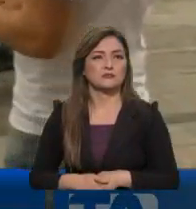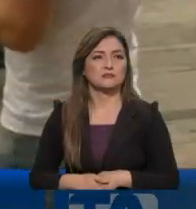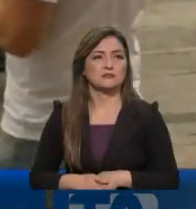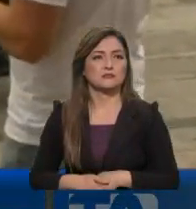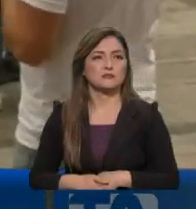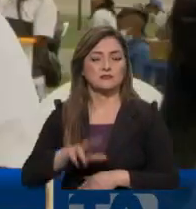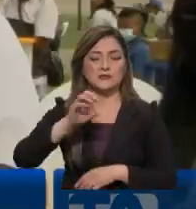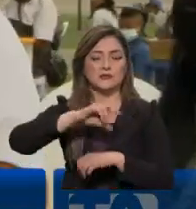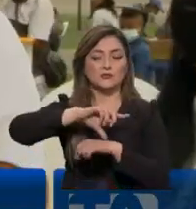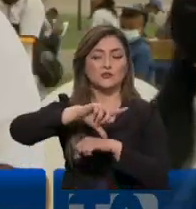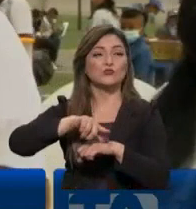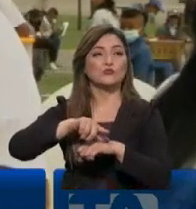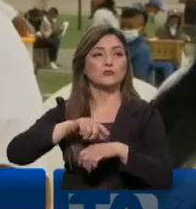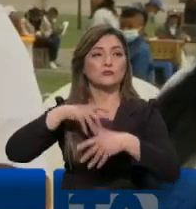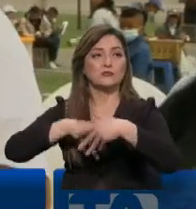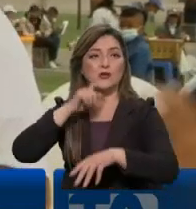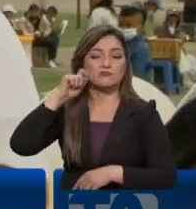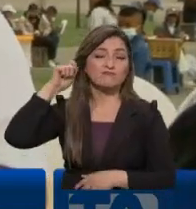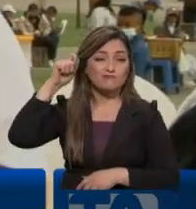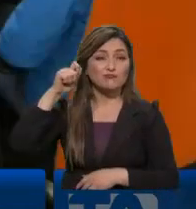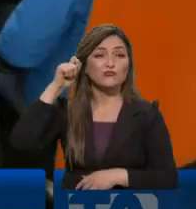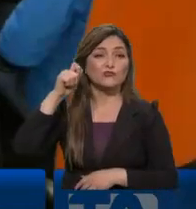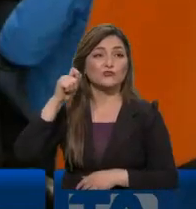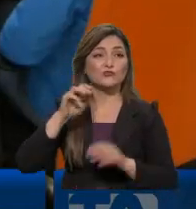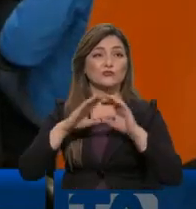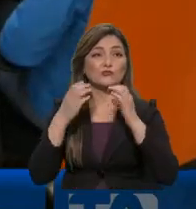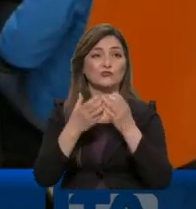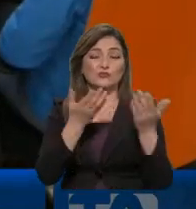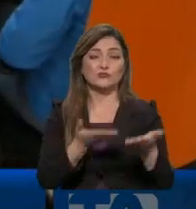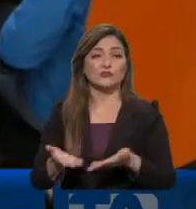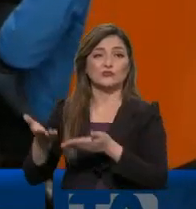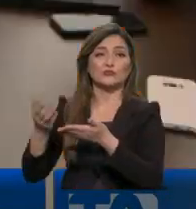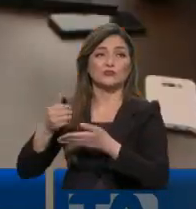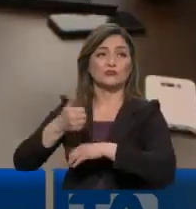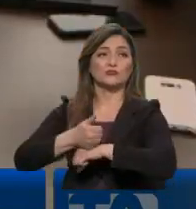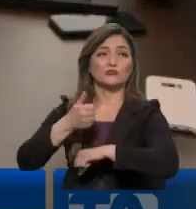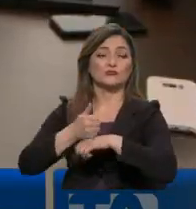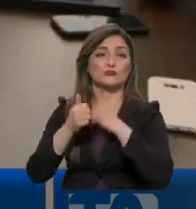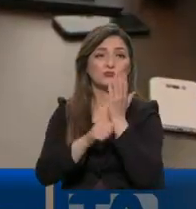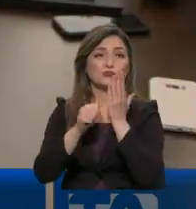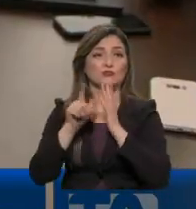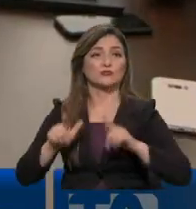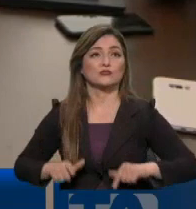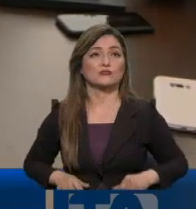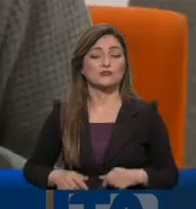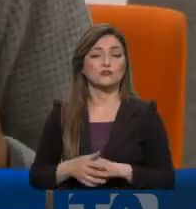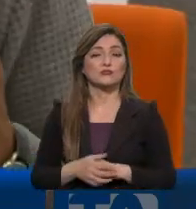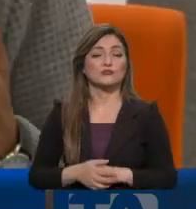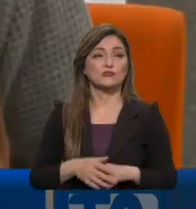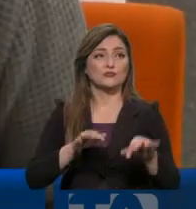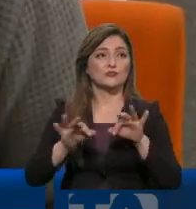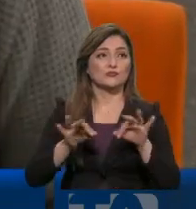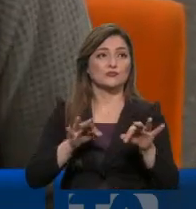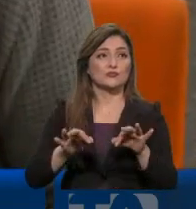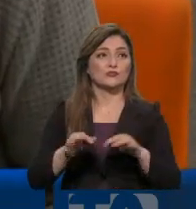Luego de 30 minutos en los que no dejaron de sonar estas consignas, una comisión fue recibida por las autoridades del Ministerio de Salud. Allí les